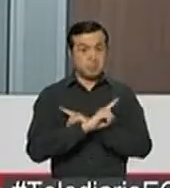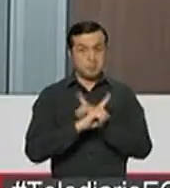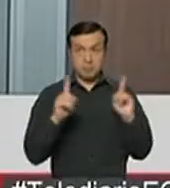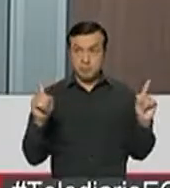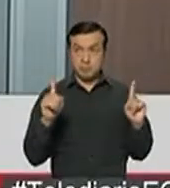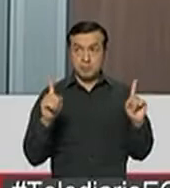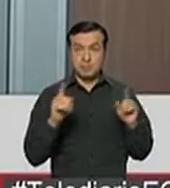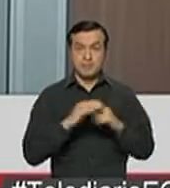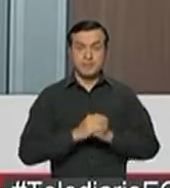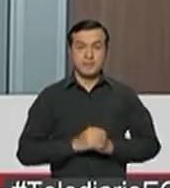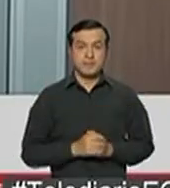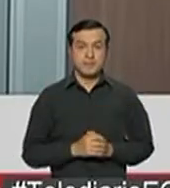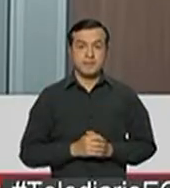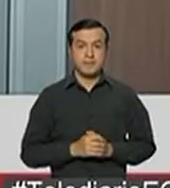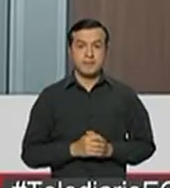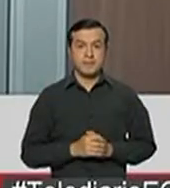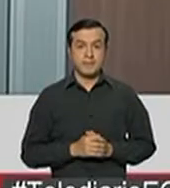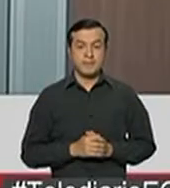actuales funcionarios.